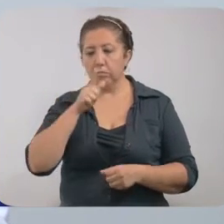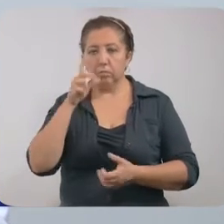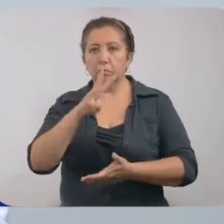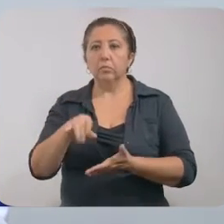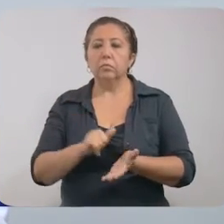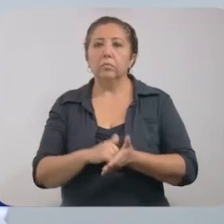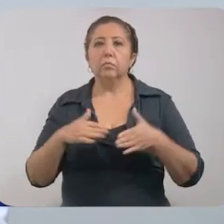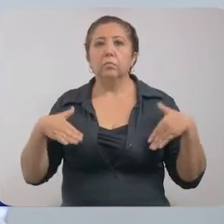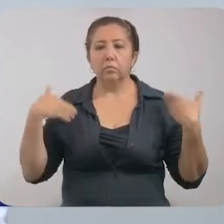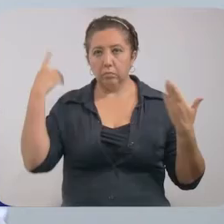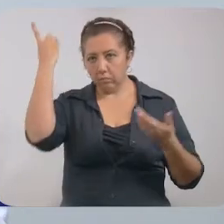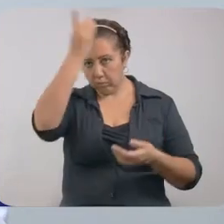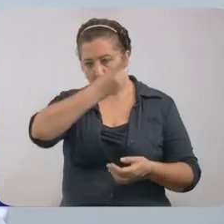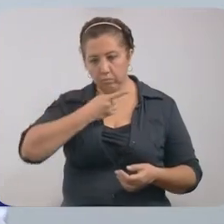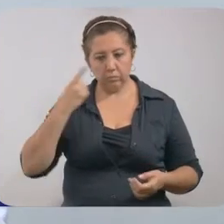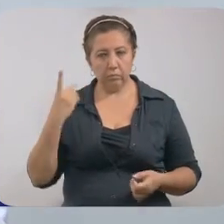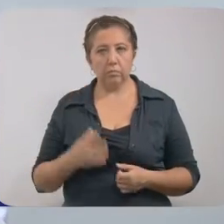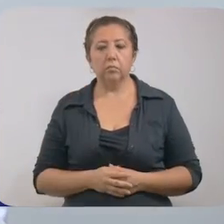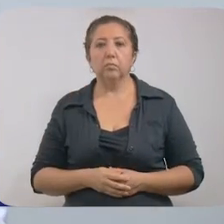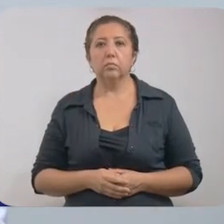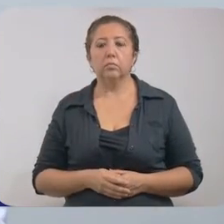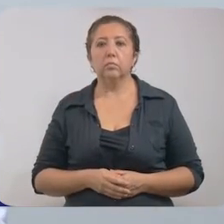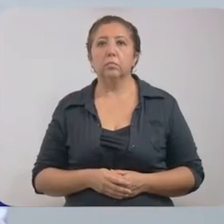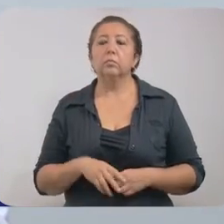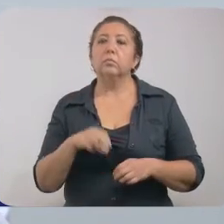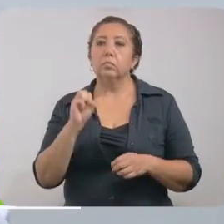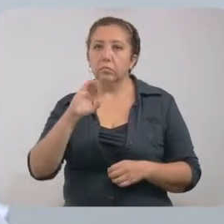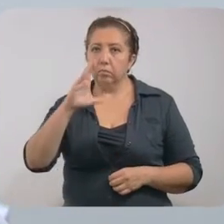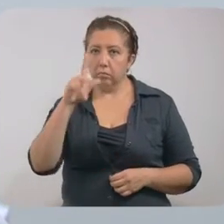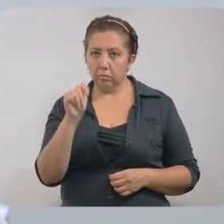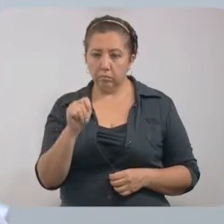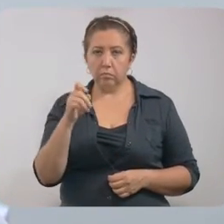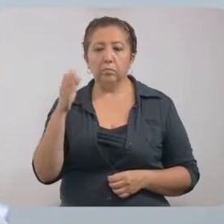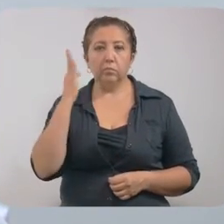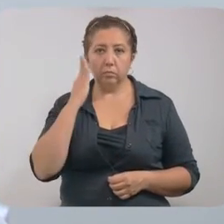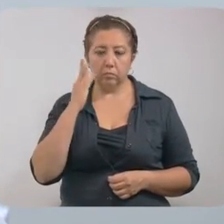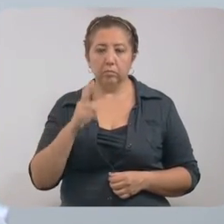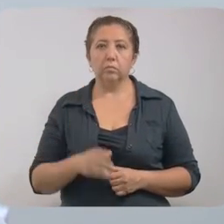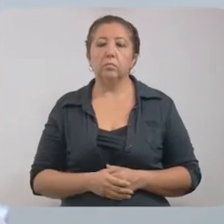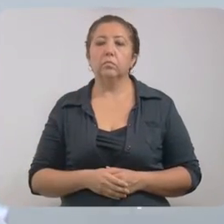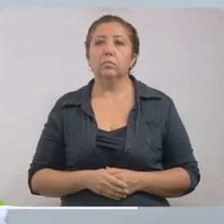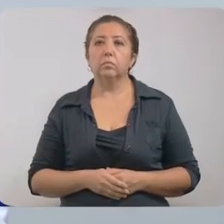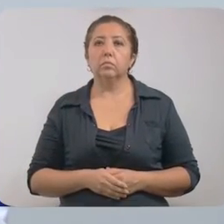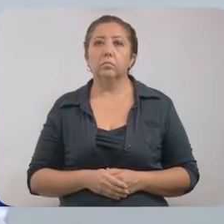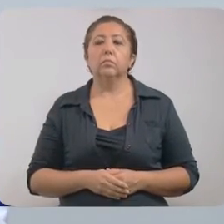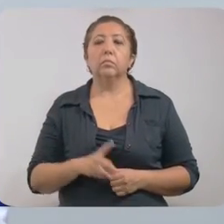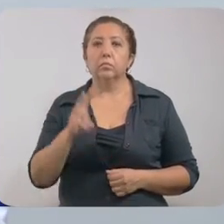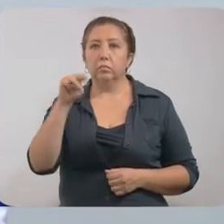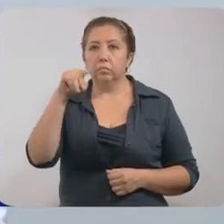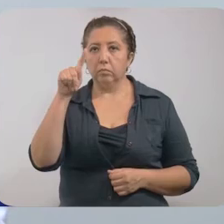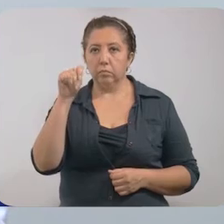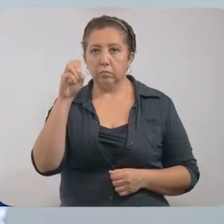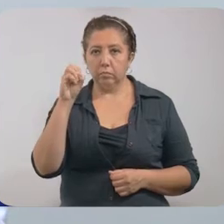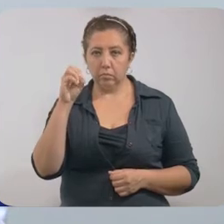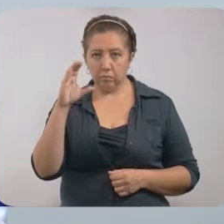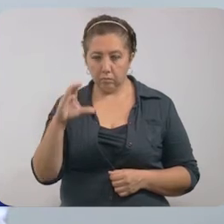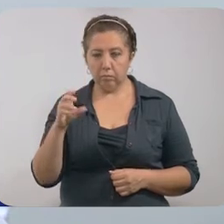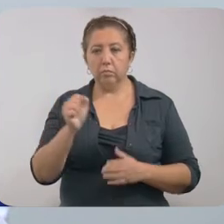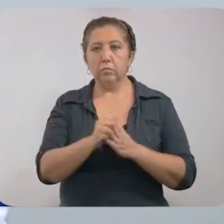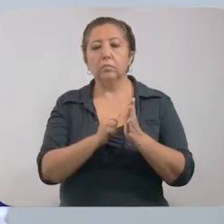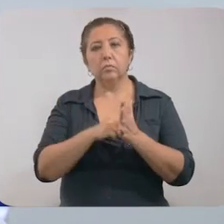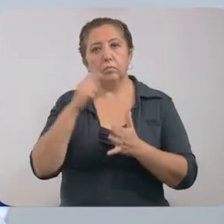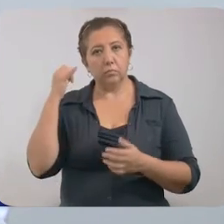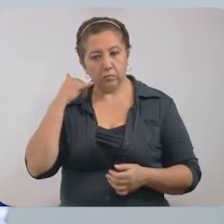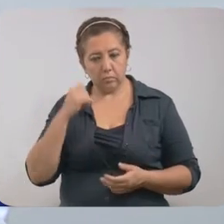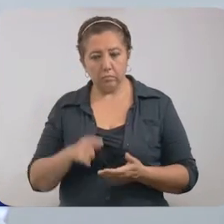9991-406622 en lengua maya ofrece un diagnóstico automatizado. El chat de la salud vía la red social de Facebook. La aplicación Meditoc